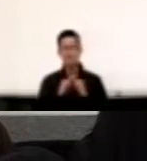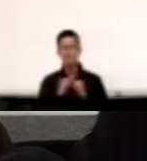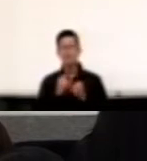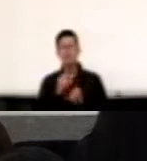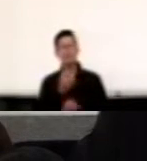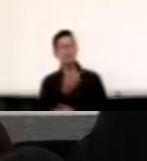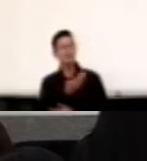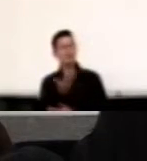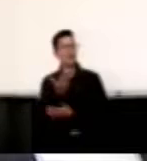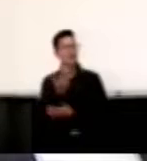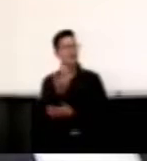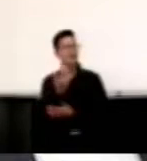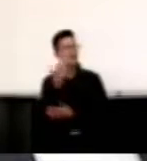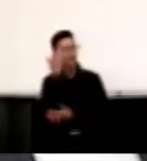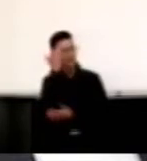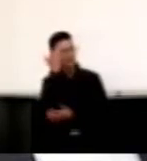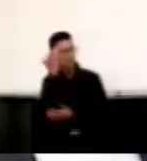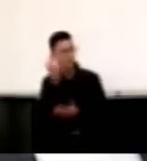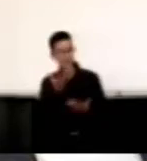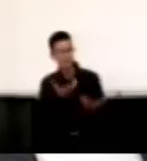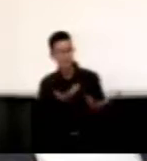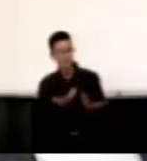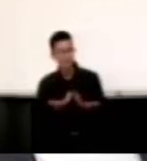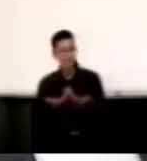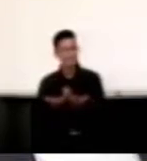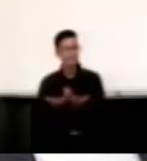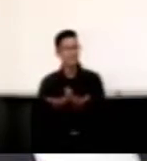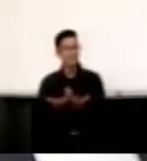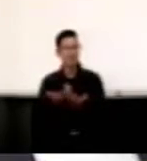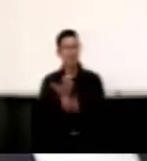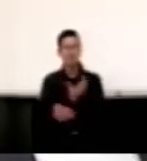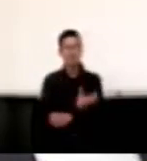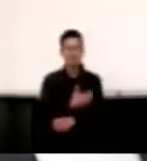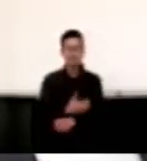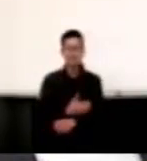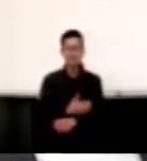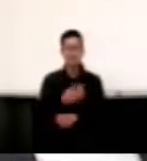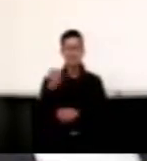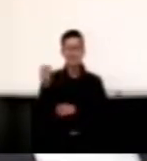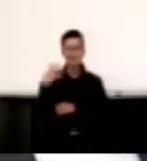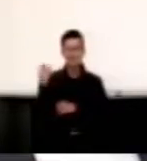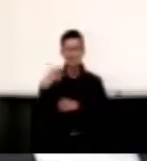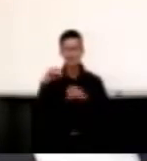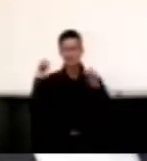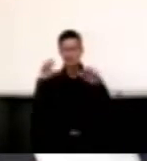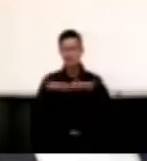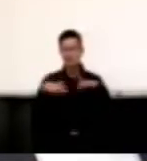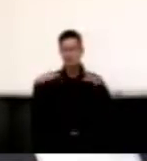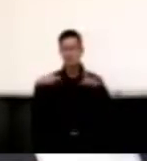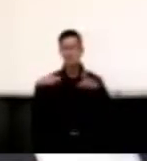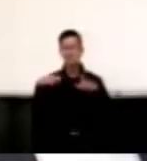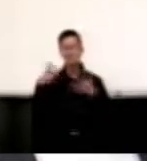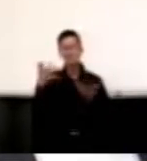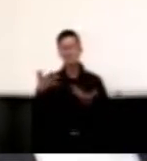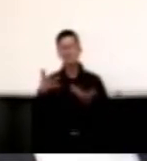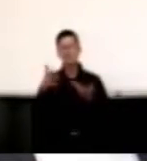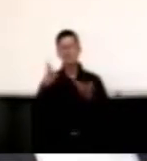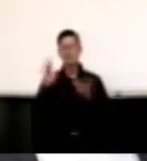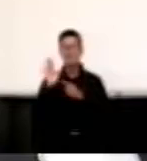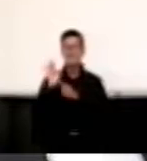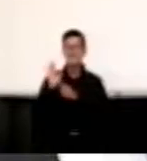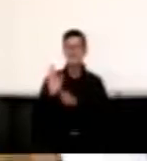toman su tiempo para poder acompañarnos a llevar a cabo este evento y sobre todo la presentación de este libro que a final de cuentas